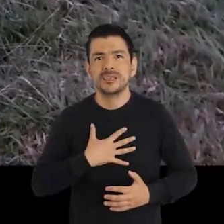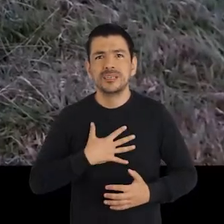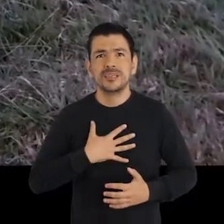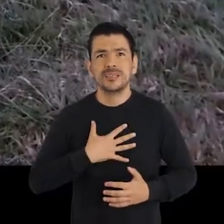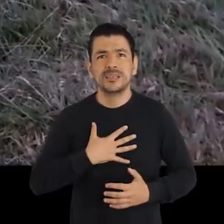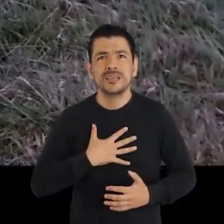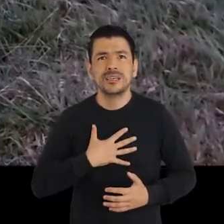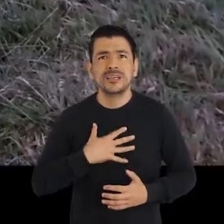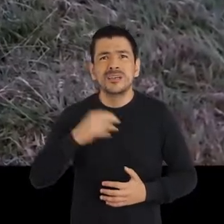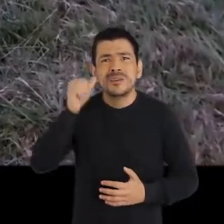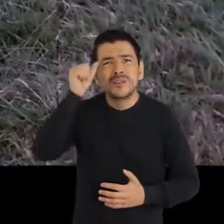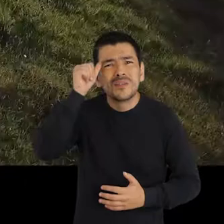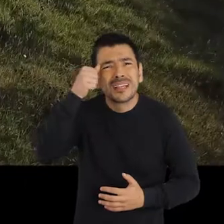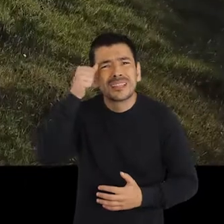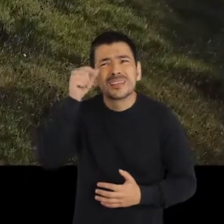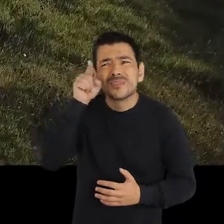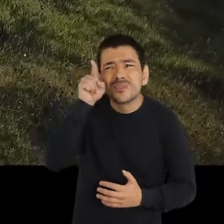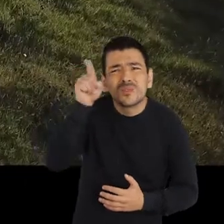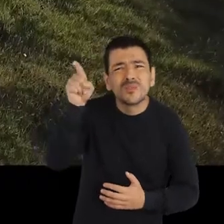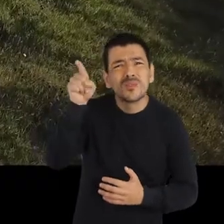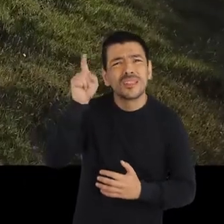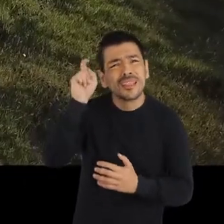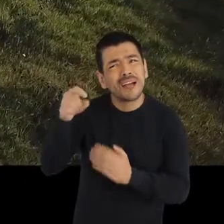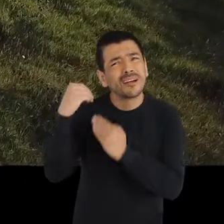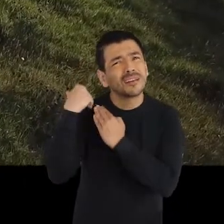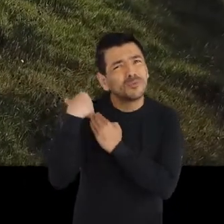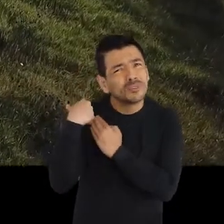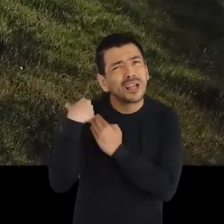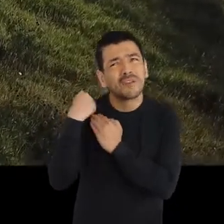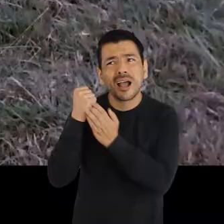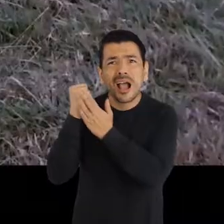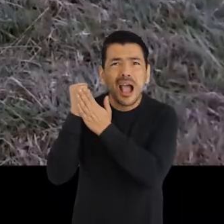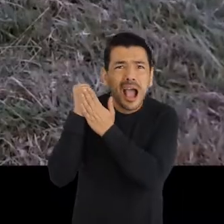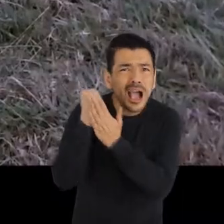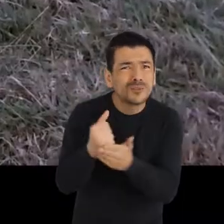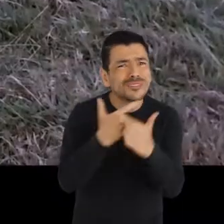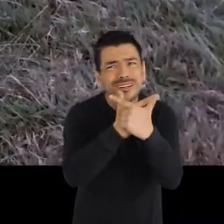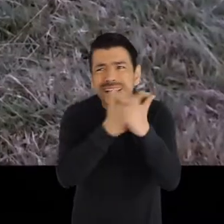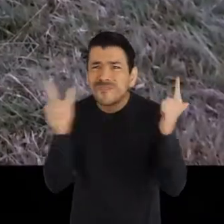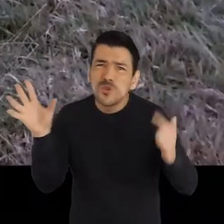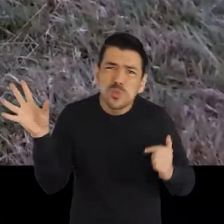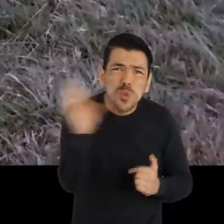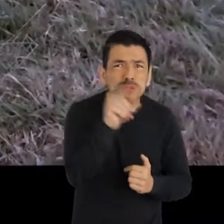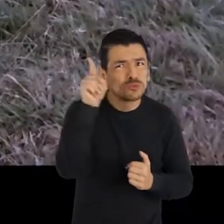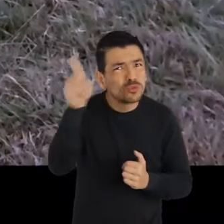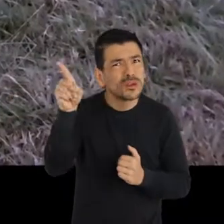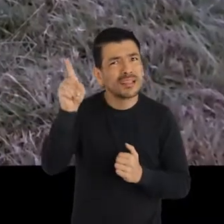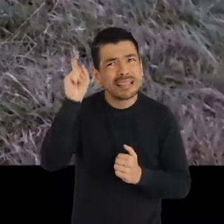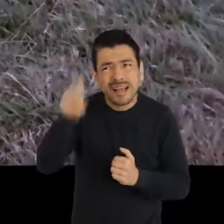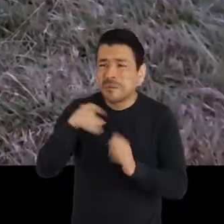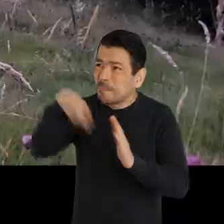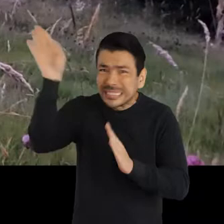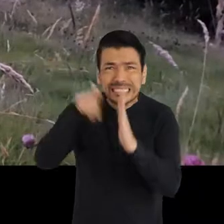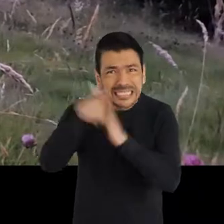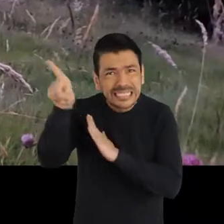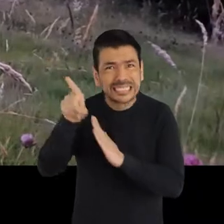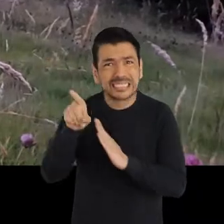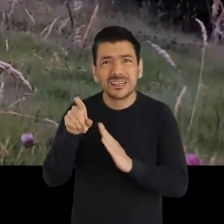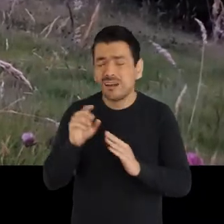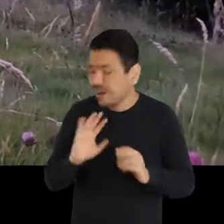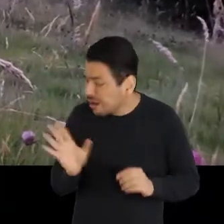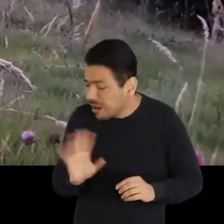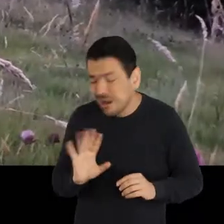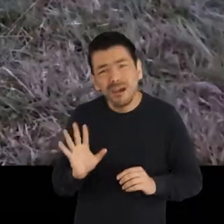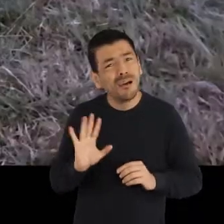Recuerda que eres nuestra única esperanza por la libertad de nuestros hermanos. ¡Corre! No, hermano, no puedo dejarte aquí. ¡Corre,